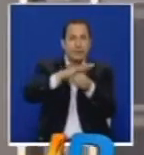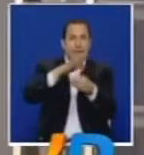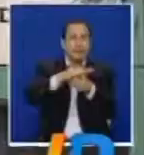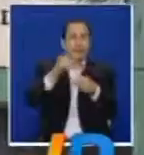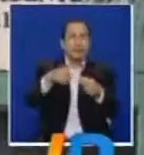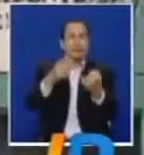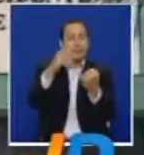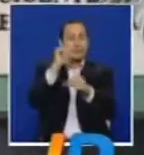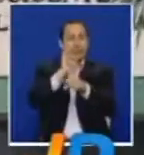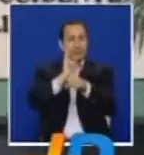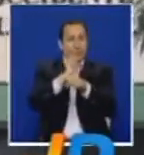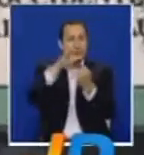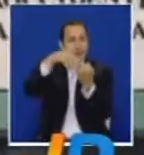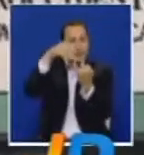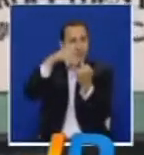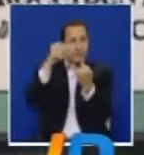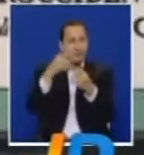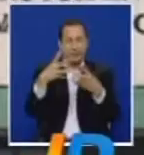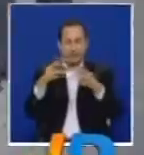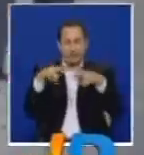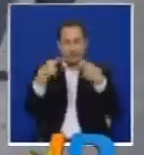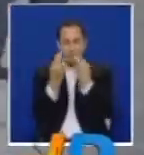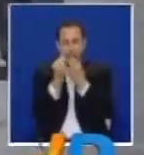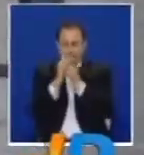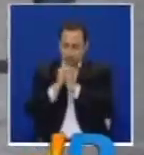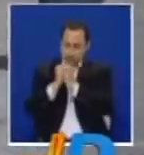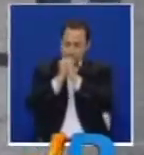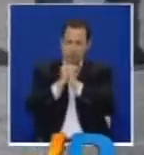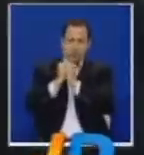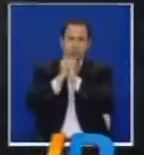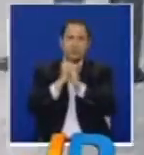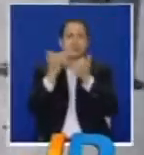en oración, mientras adelantan los trámites necesarios para la